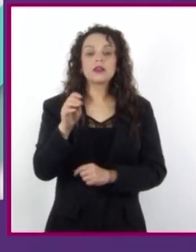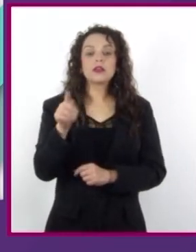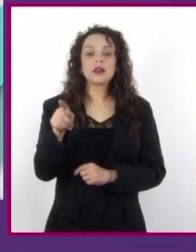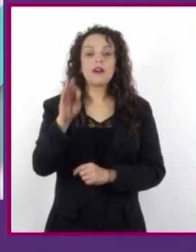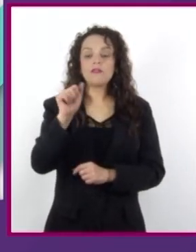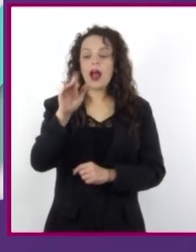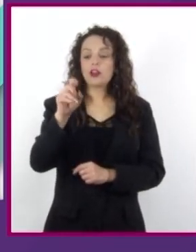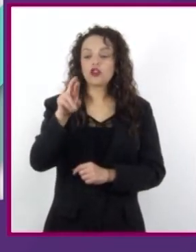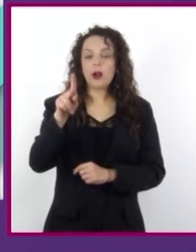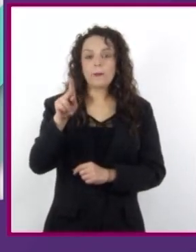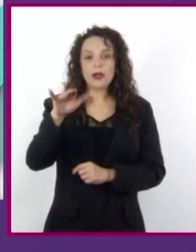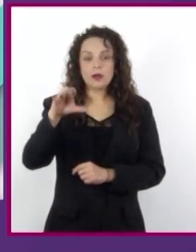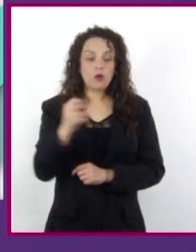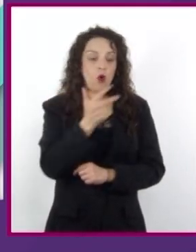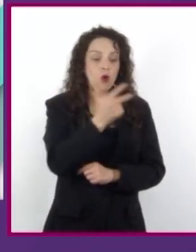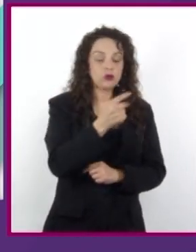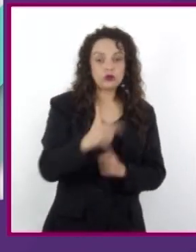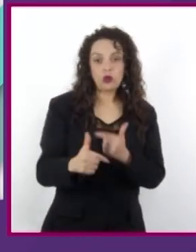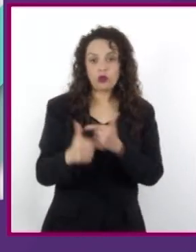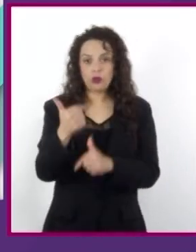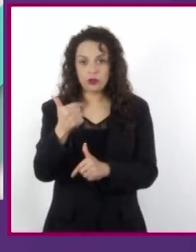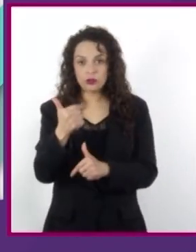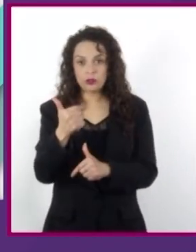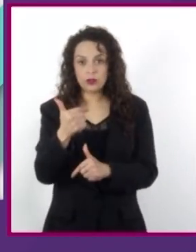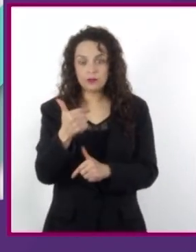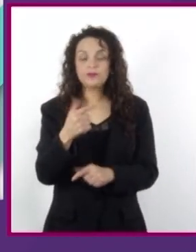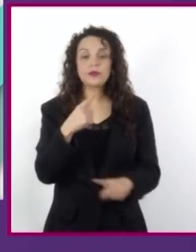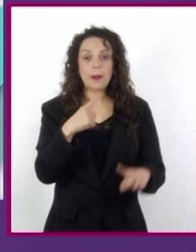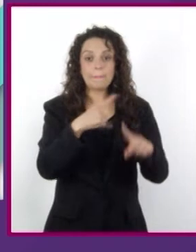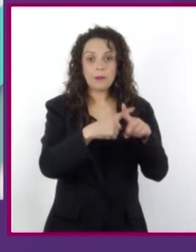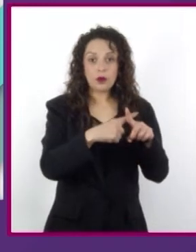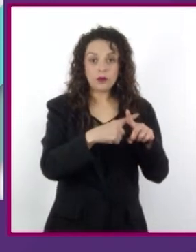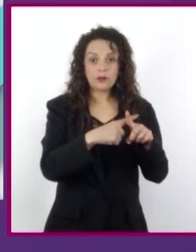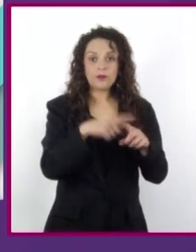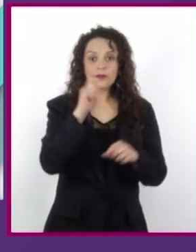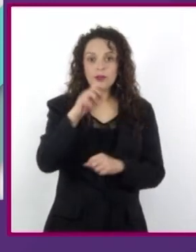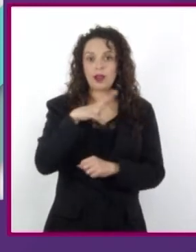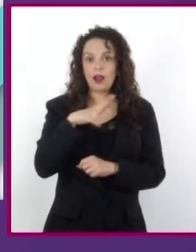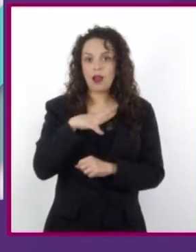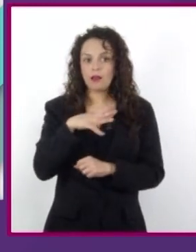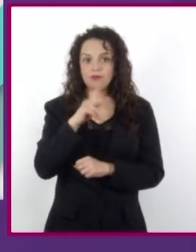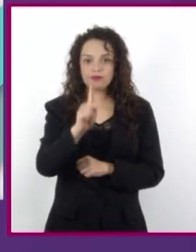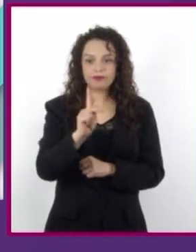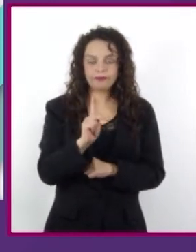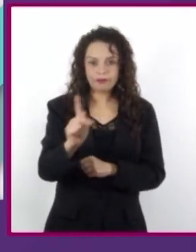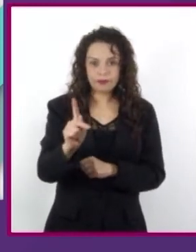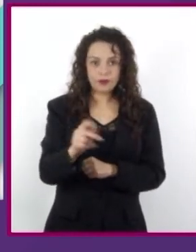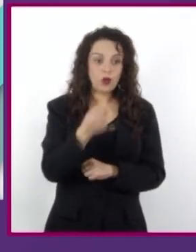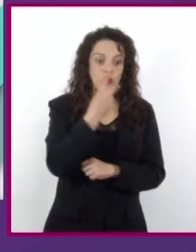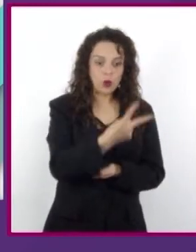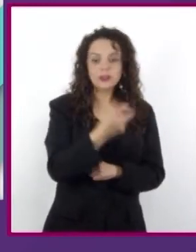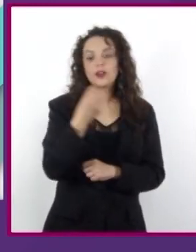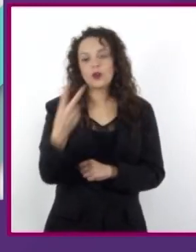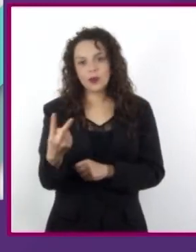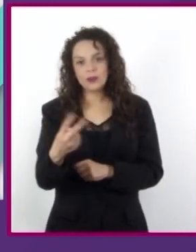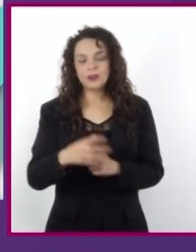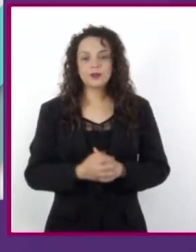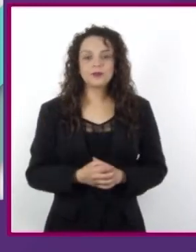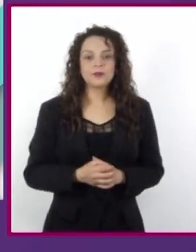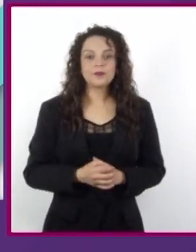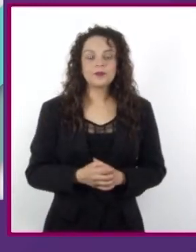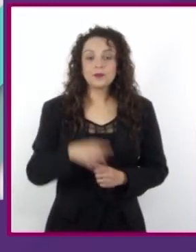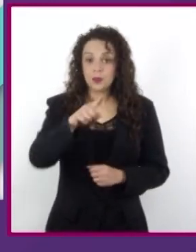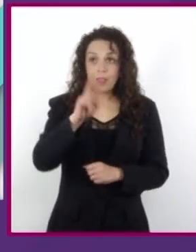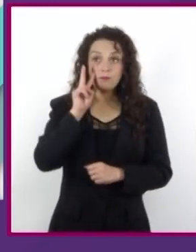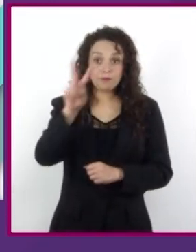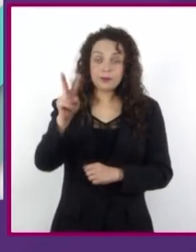8 y 12 y multiplicar los que tienen en común, que son 2 y 2. Si observan,